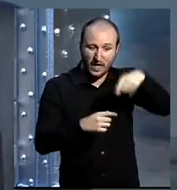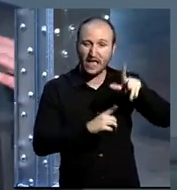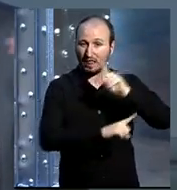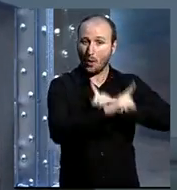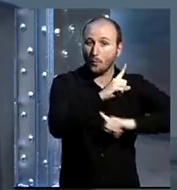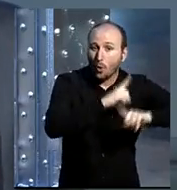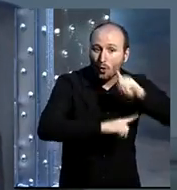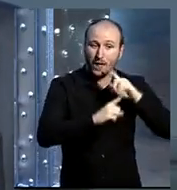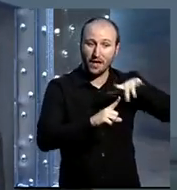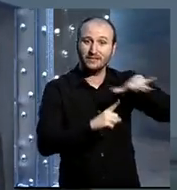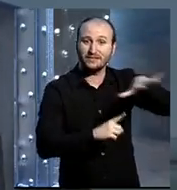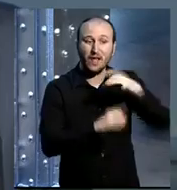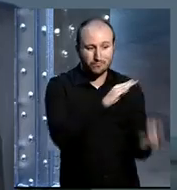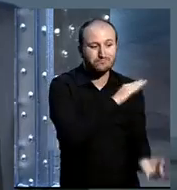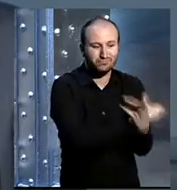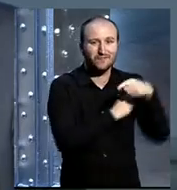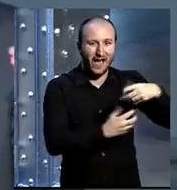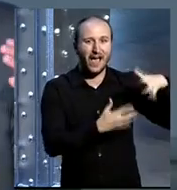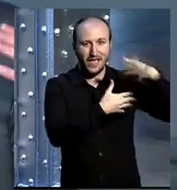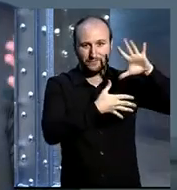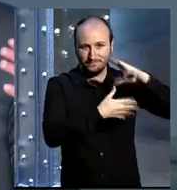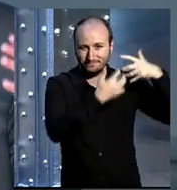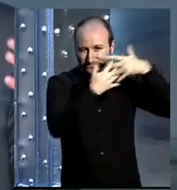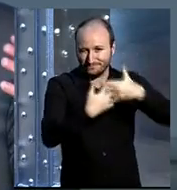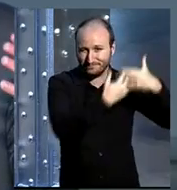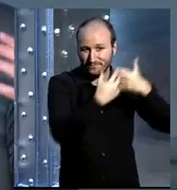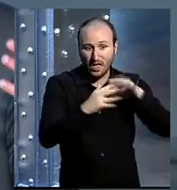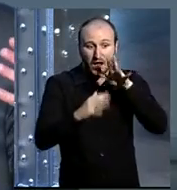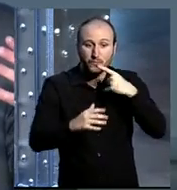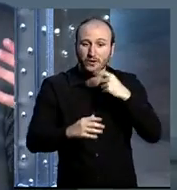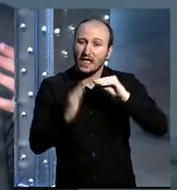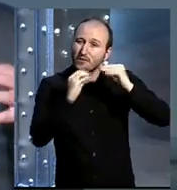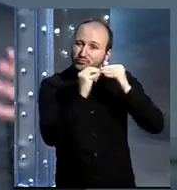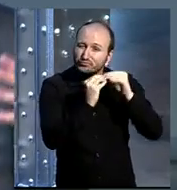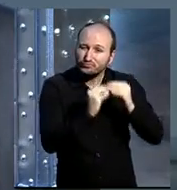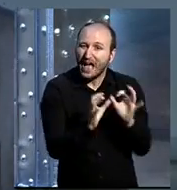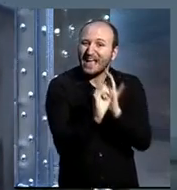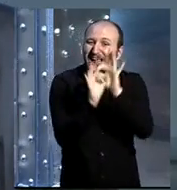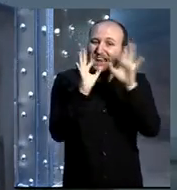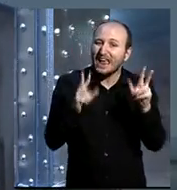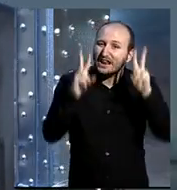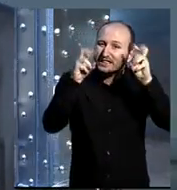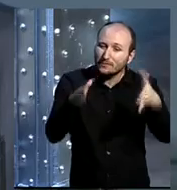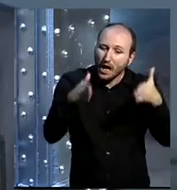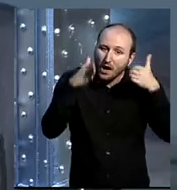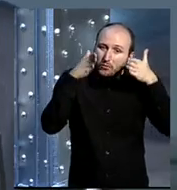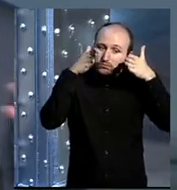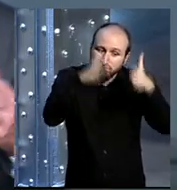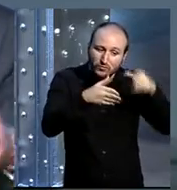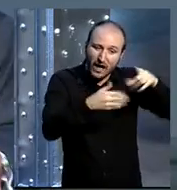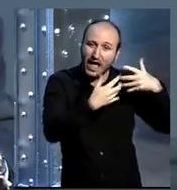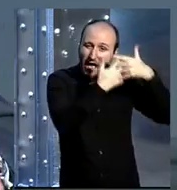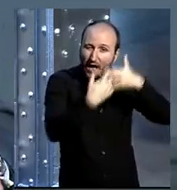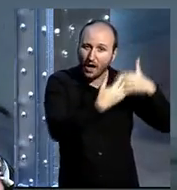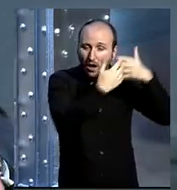tienen su origen allí, ¿no? Entonces, que, digamos, tratásemos de forma muy clara y muy particularmente en estos temas el enfoque que se le daba en Estados Unidos a